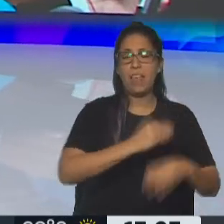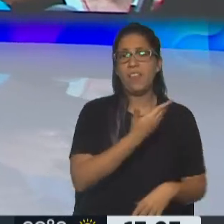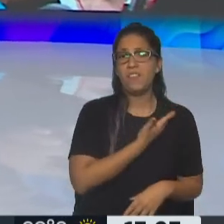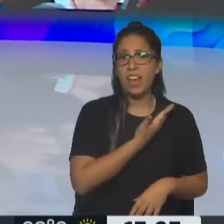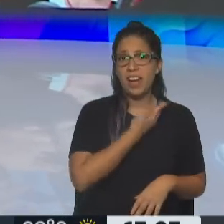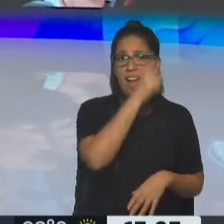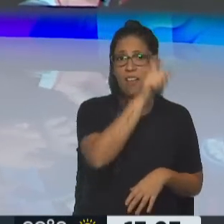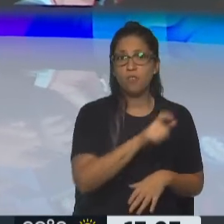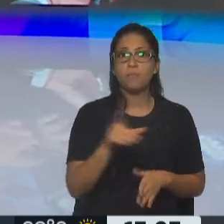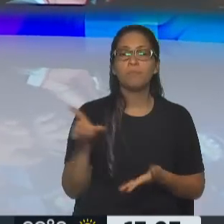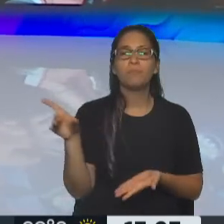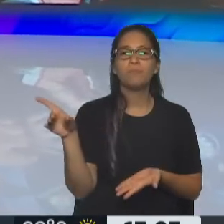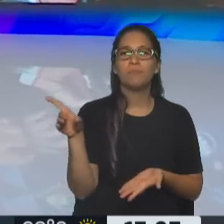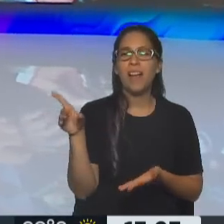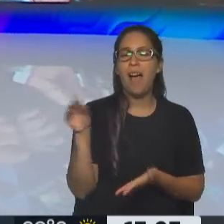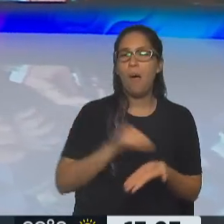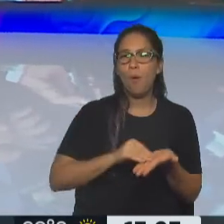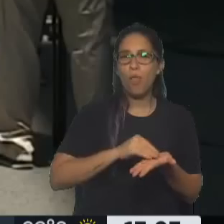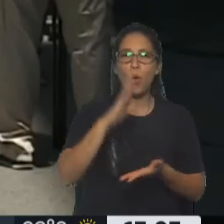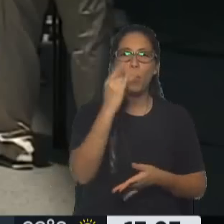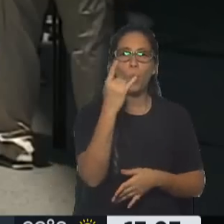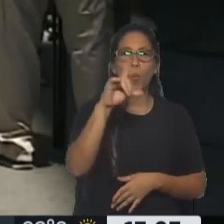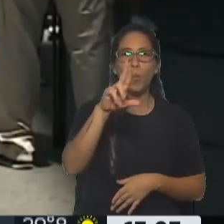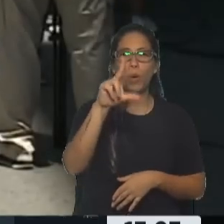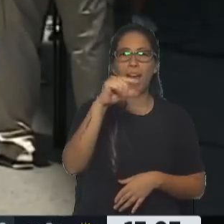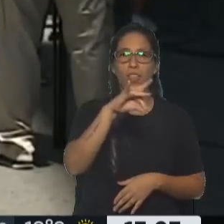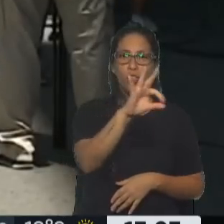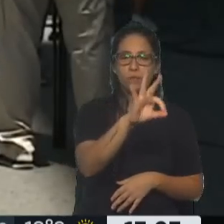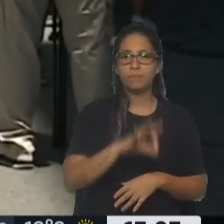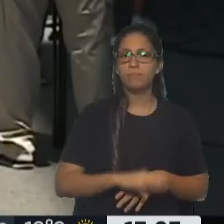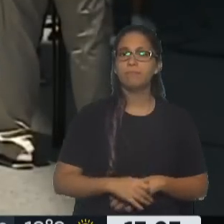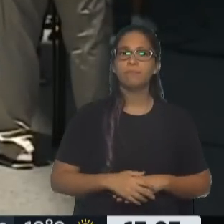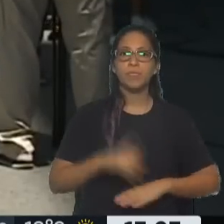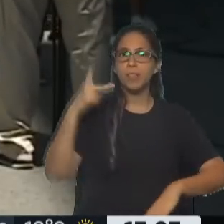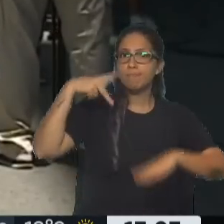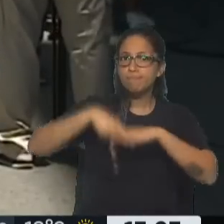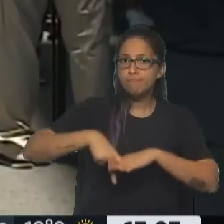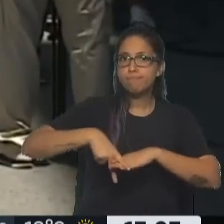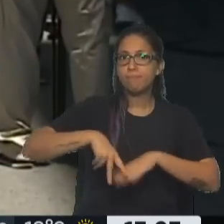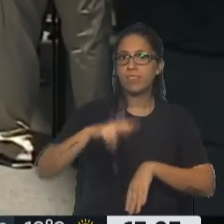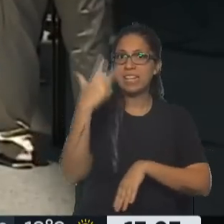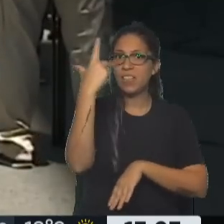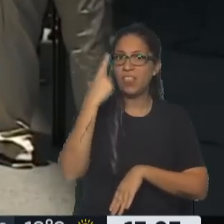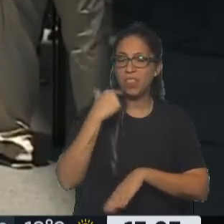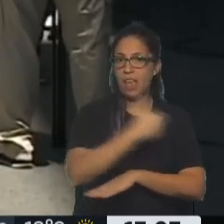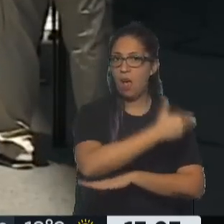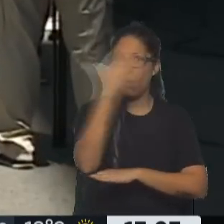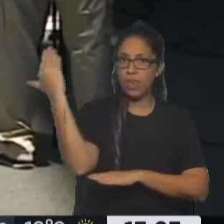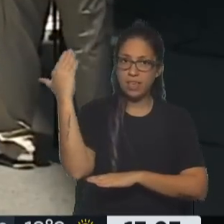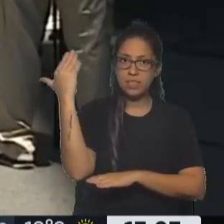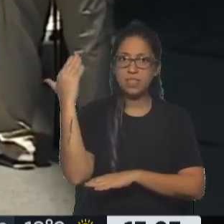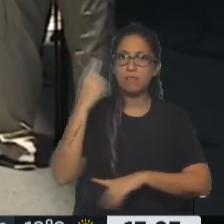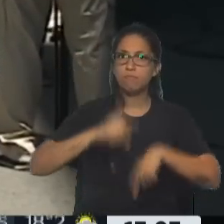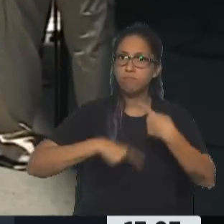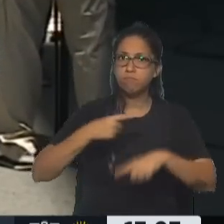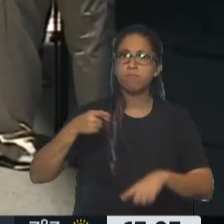Estamos hablando del doctor Burlando y esto decía. Cuarto intermedio en esta tercera audiencia que se sigue contra